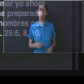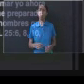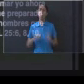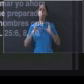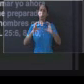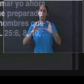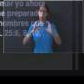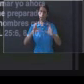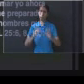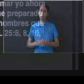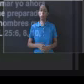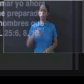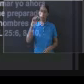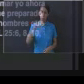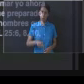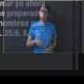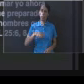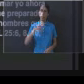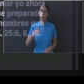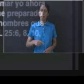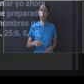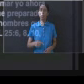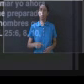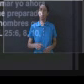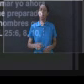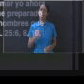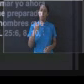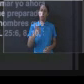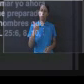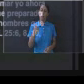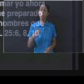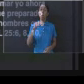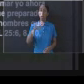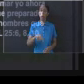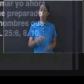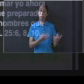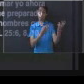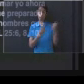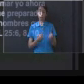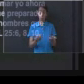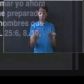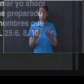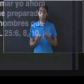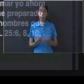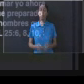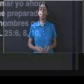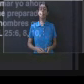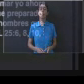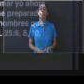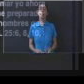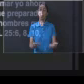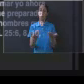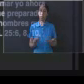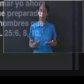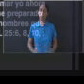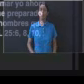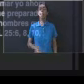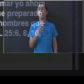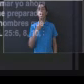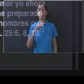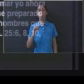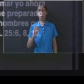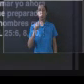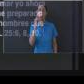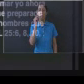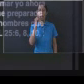Y hoy que estás en bonanza esquilando, te vengo a pedir. Te vengo a pedir que me des. Hermano. Y